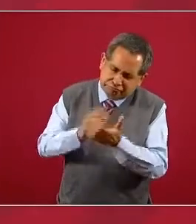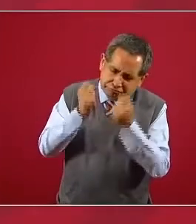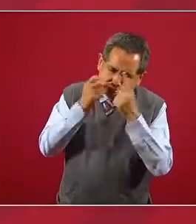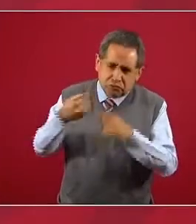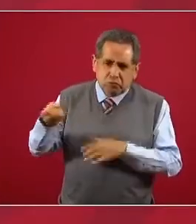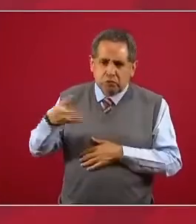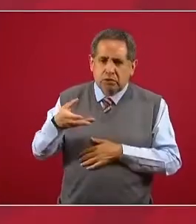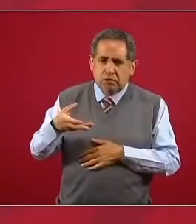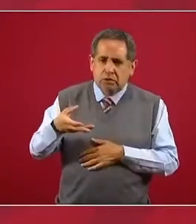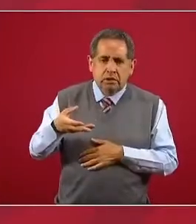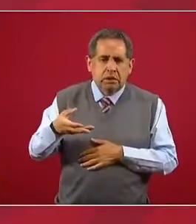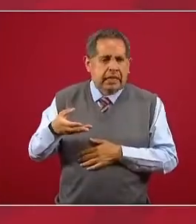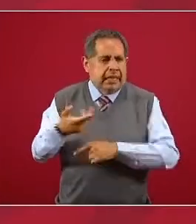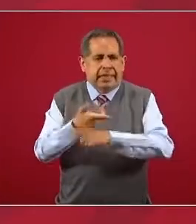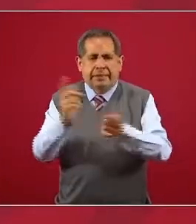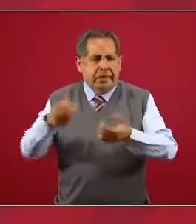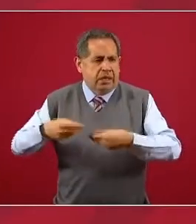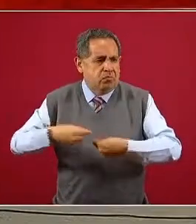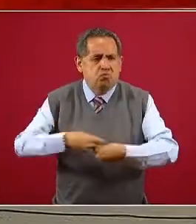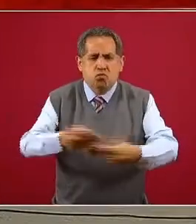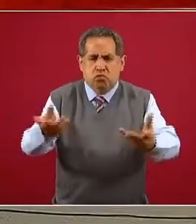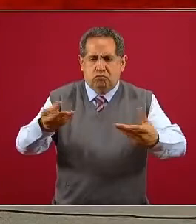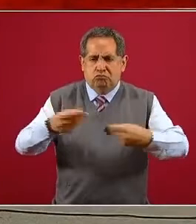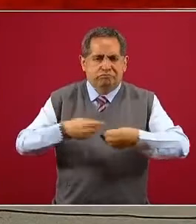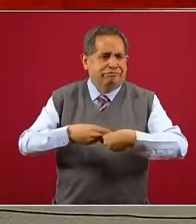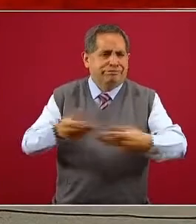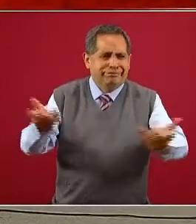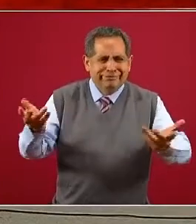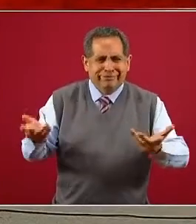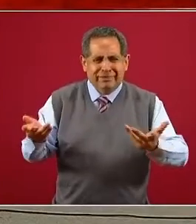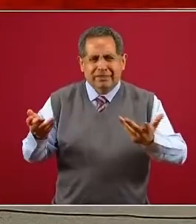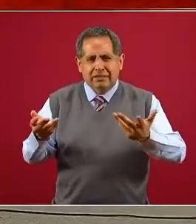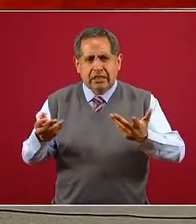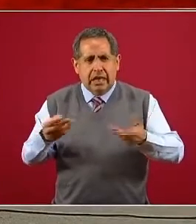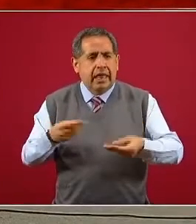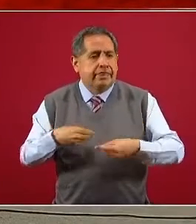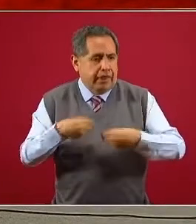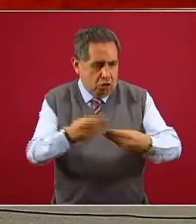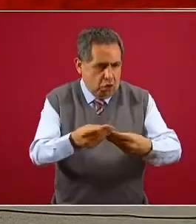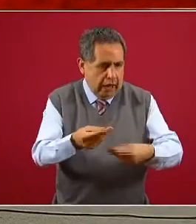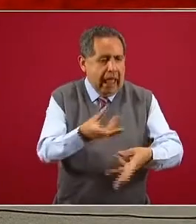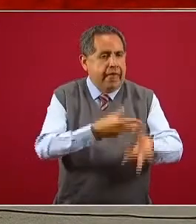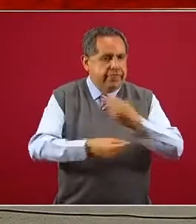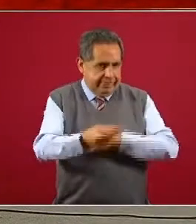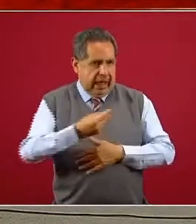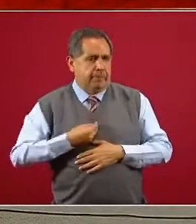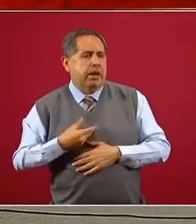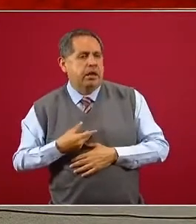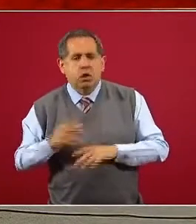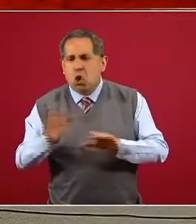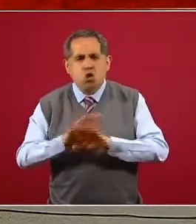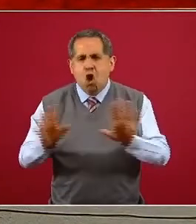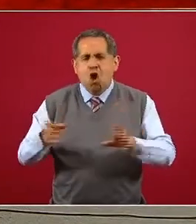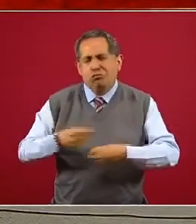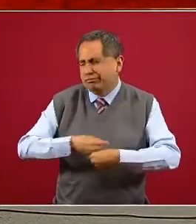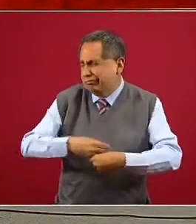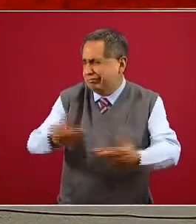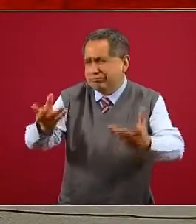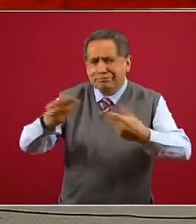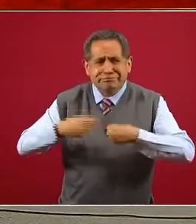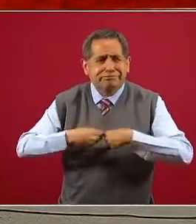en donde no hay ataduras, no hay ninguna cosa a cambio, hay genuina filantropía,